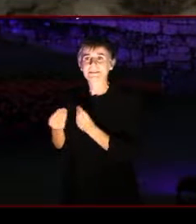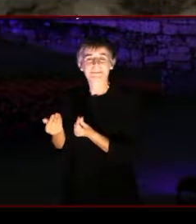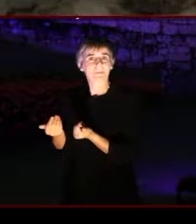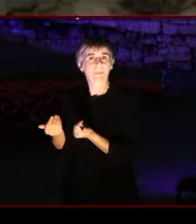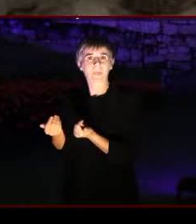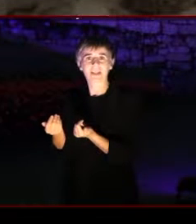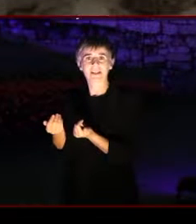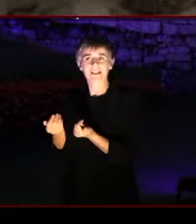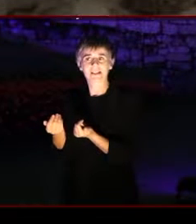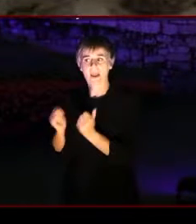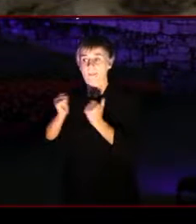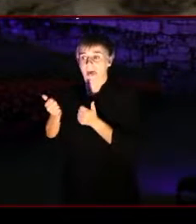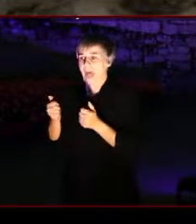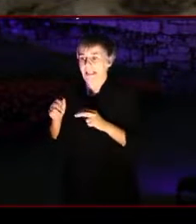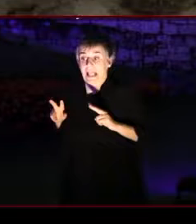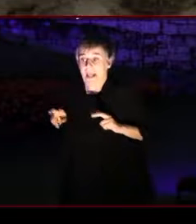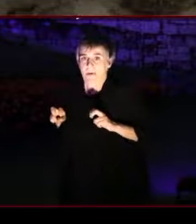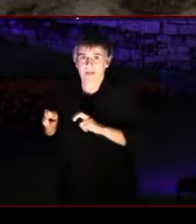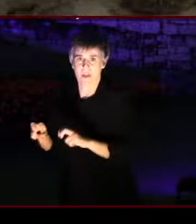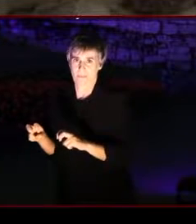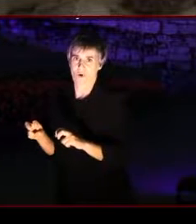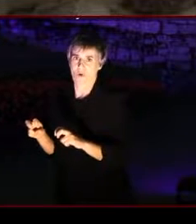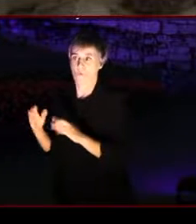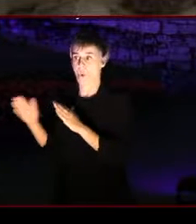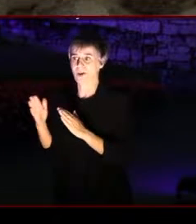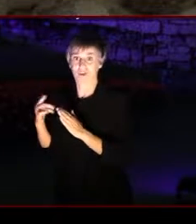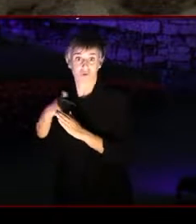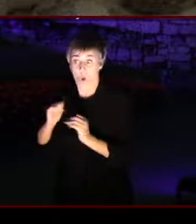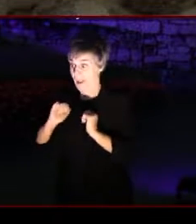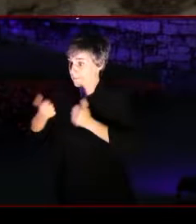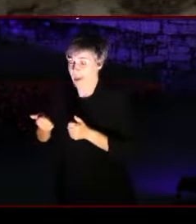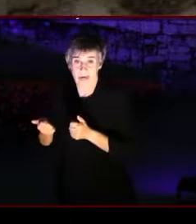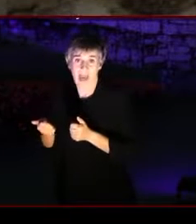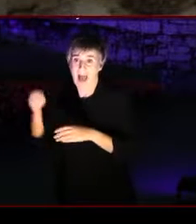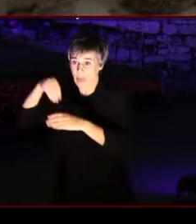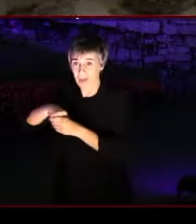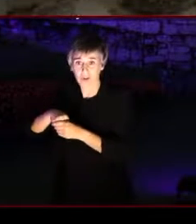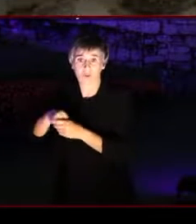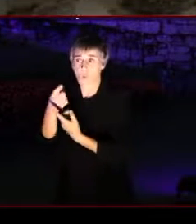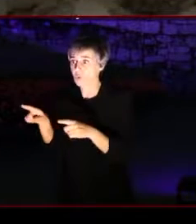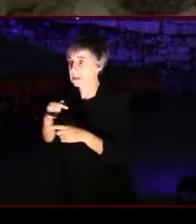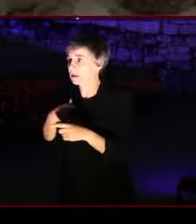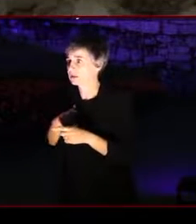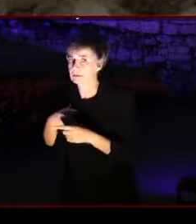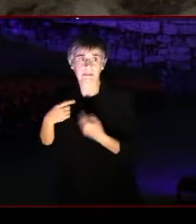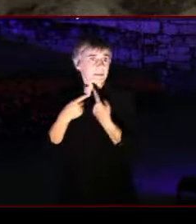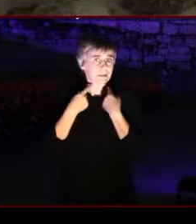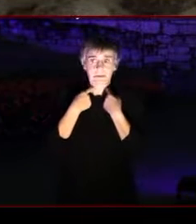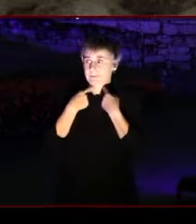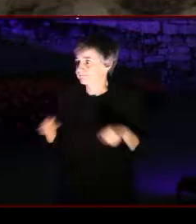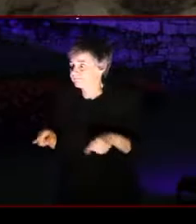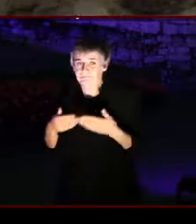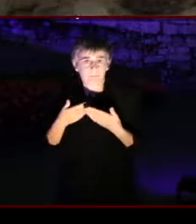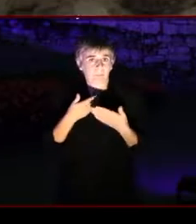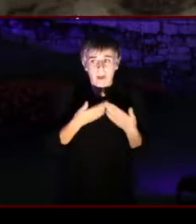que coges desde el principio, en el momento en el que tú como artista estás empezando, no sabes a dónde ir, cómo dices, ¿a dónde